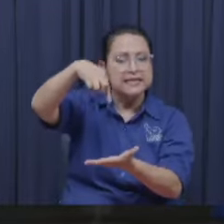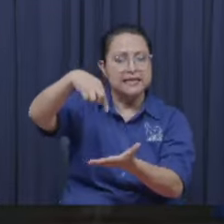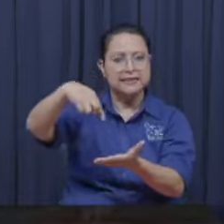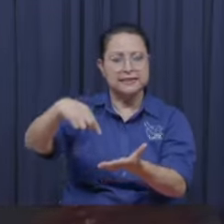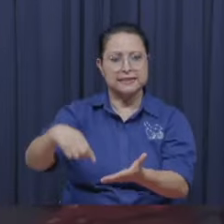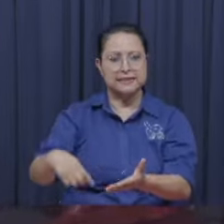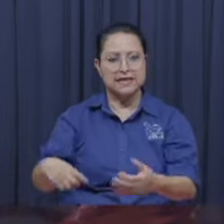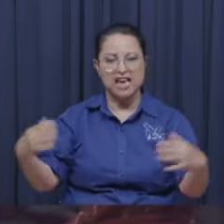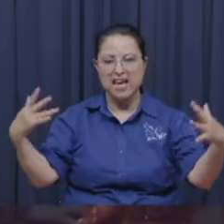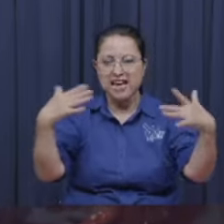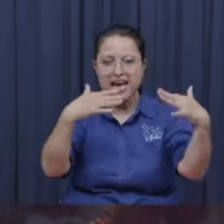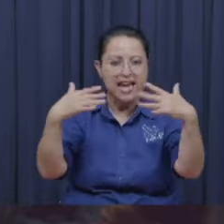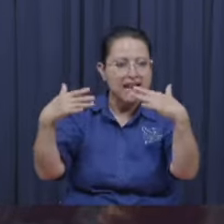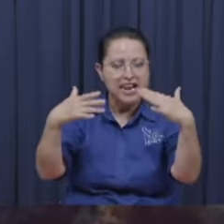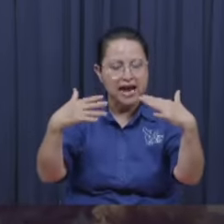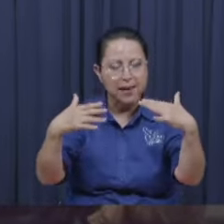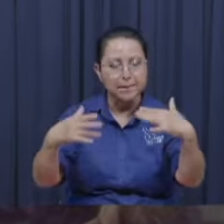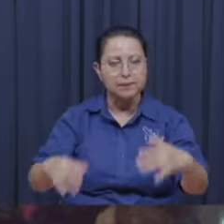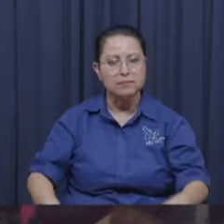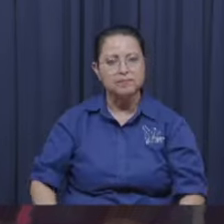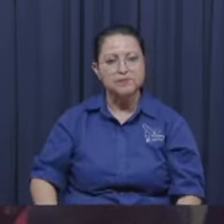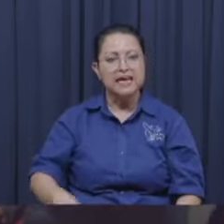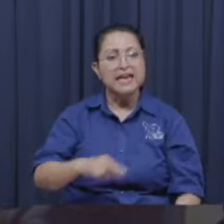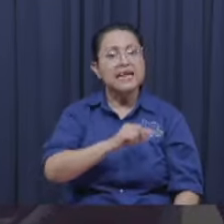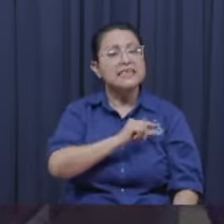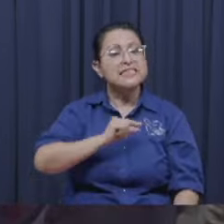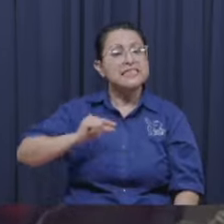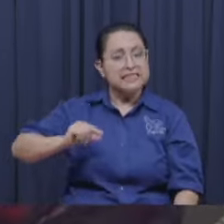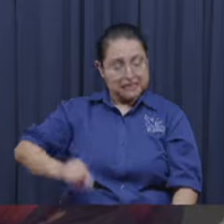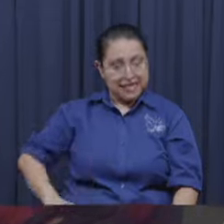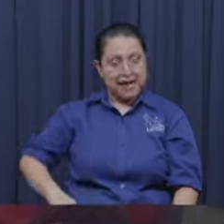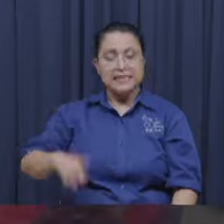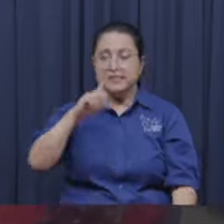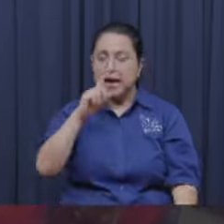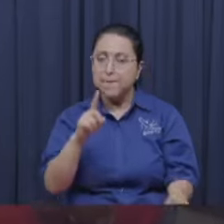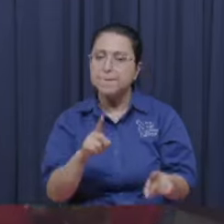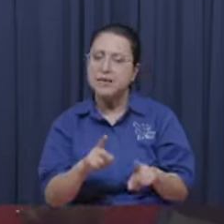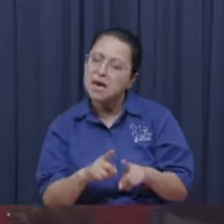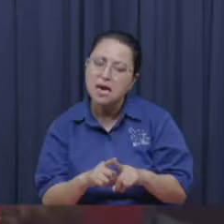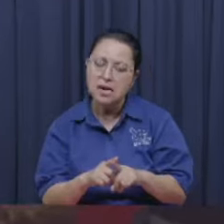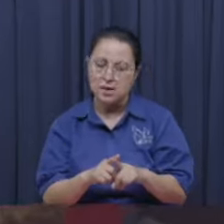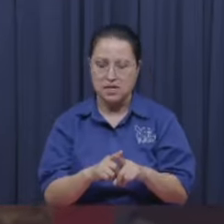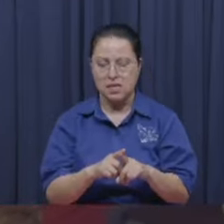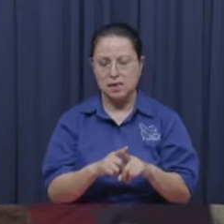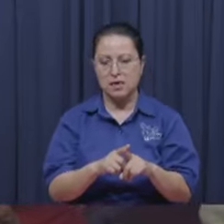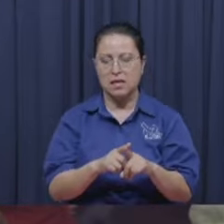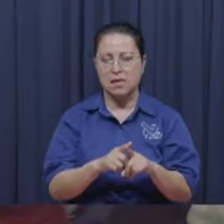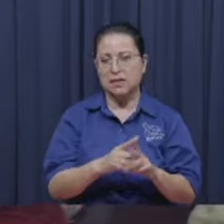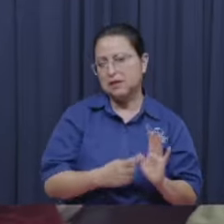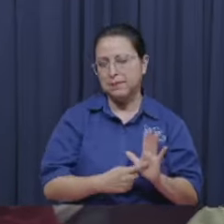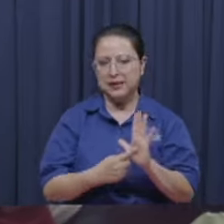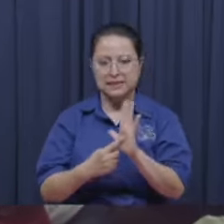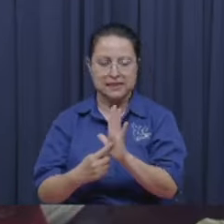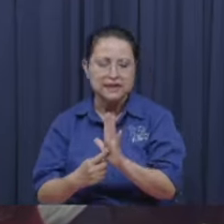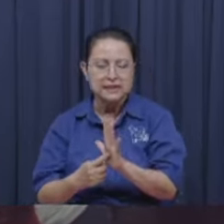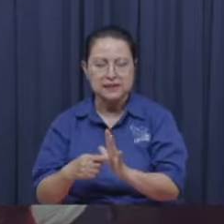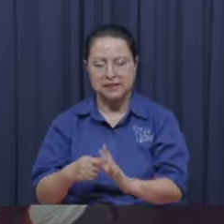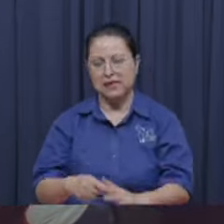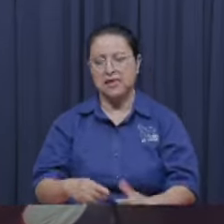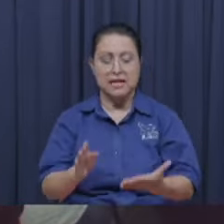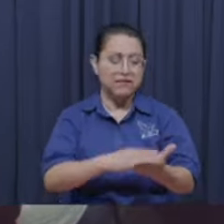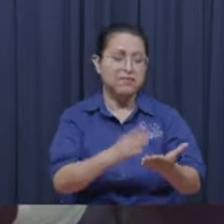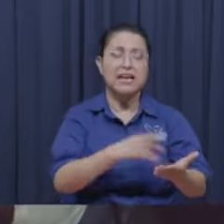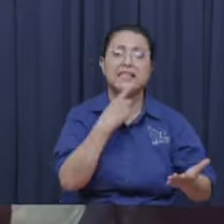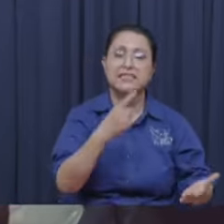la China, que han conformado una coalición que la Biblia los identifica como los reyes de Oriente,